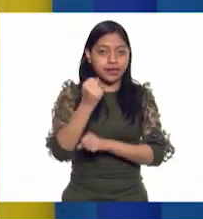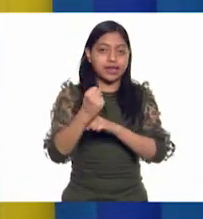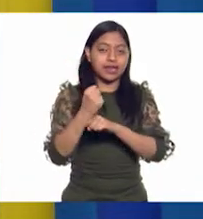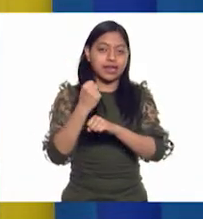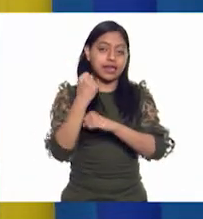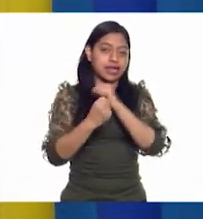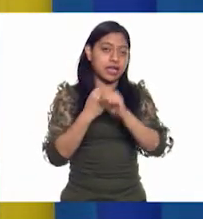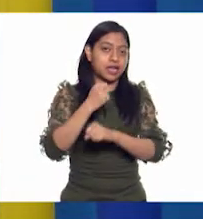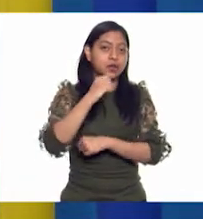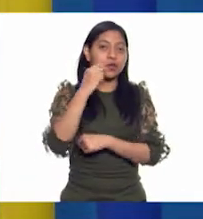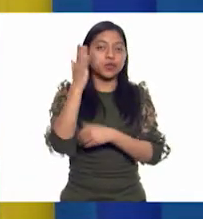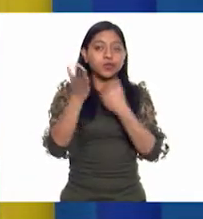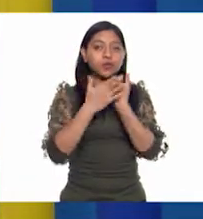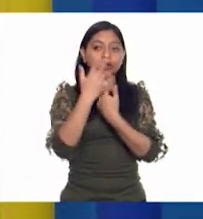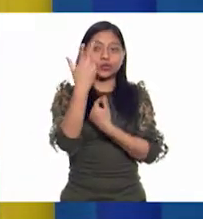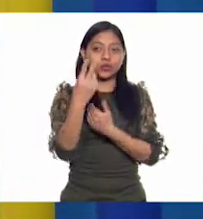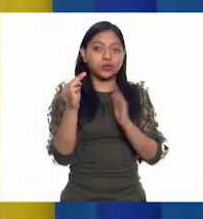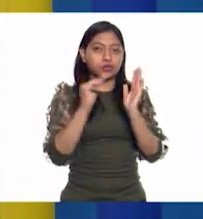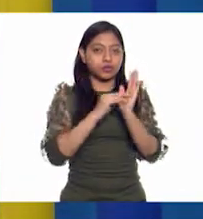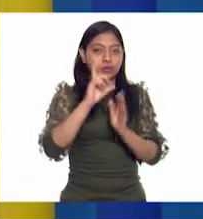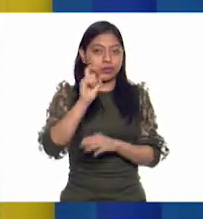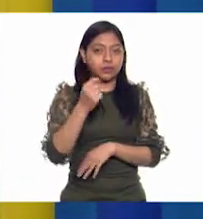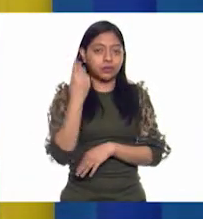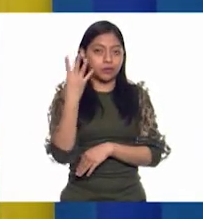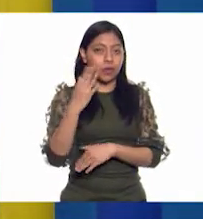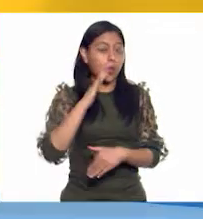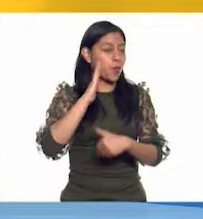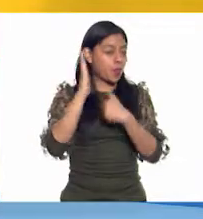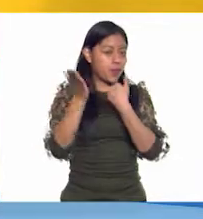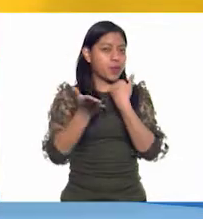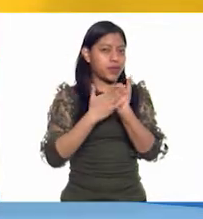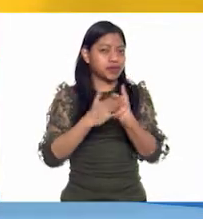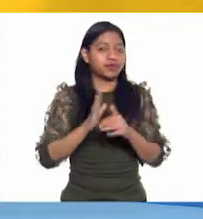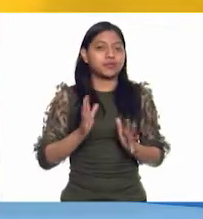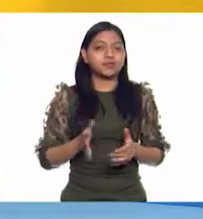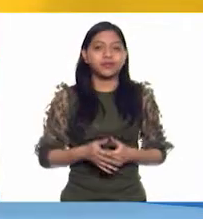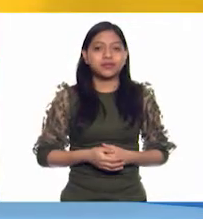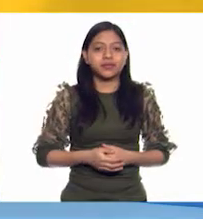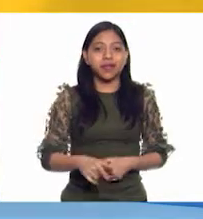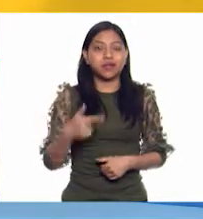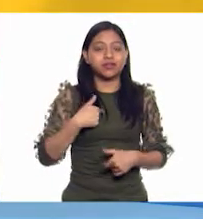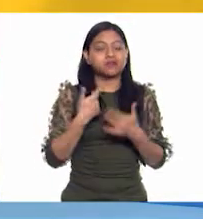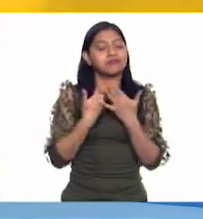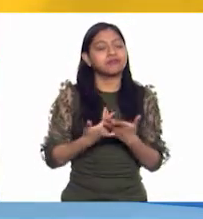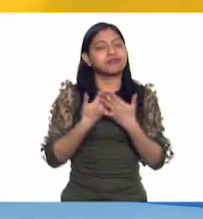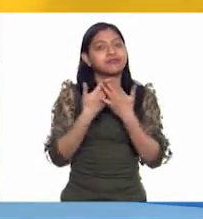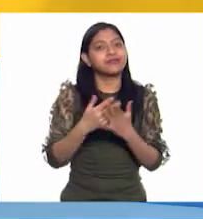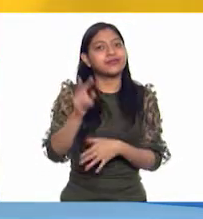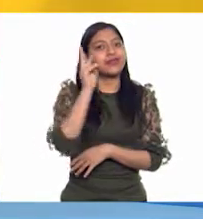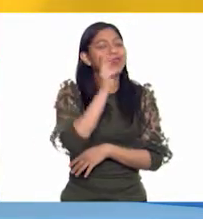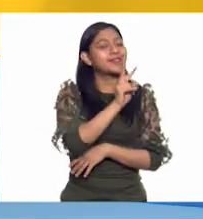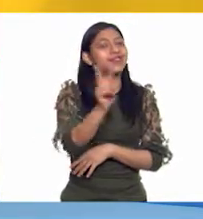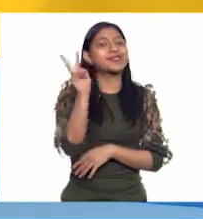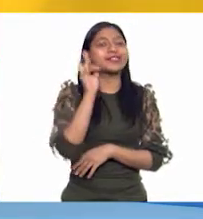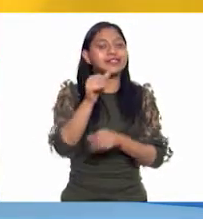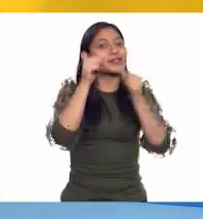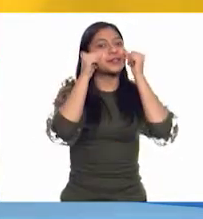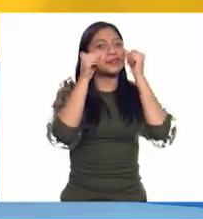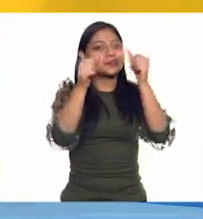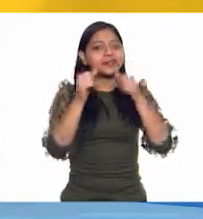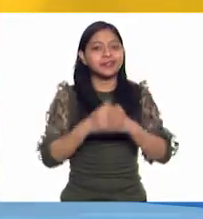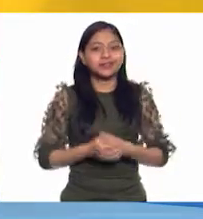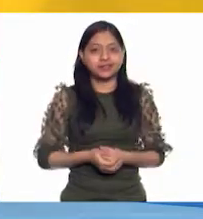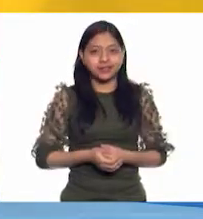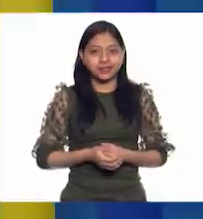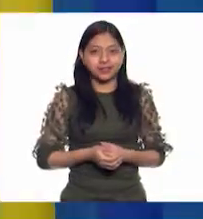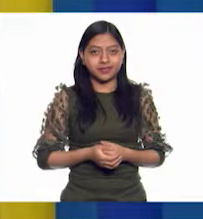2024, dentro de 3 años en el futuro. Wow, pues voy a estar esperándolo con muchas ganas para poder observarlo con mis